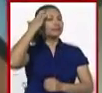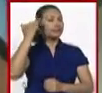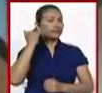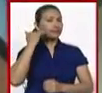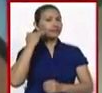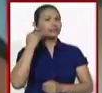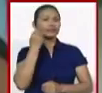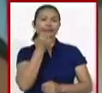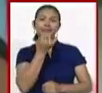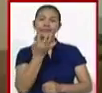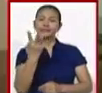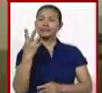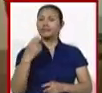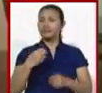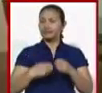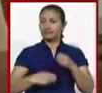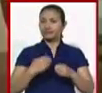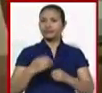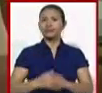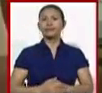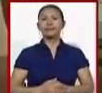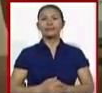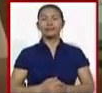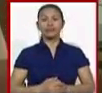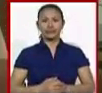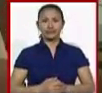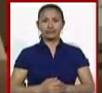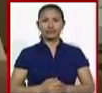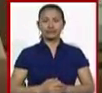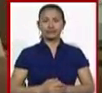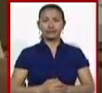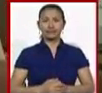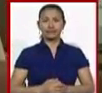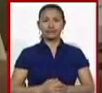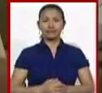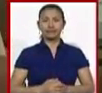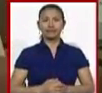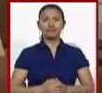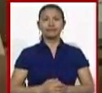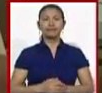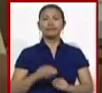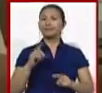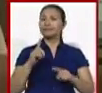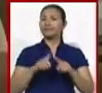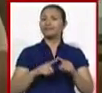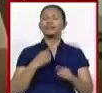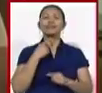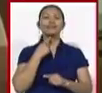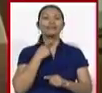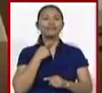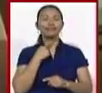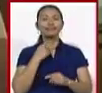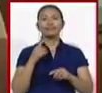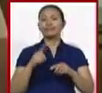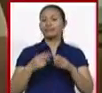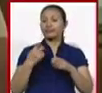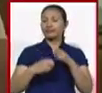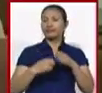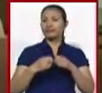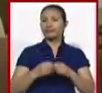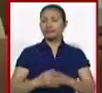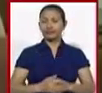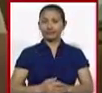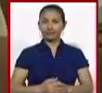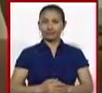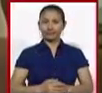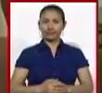menor presenta algunas secuelas. Está presentando una pequeña secuela de deglución, ¿no es cierto? O sea, de tragar, eso